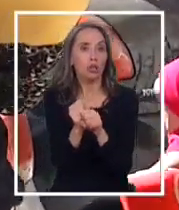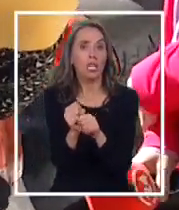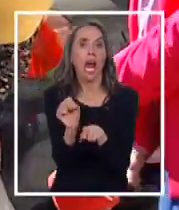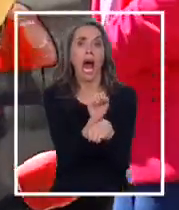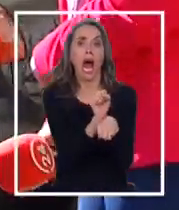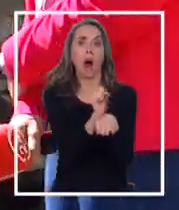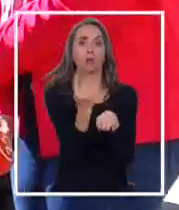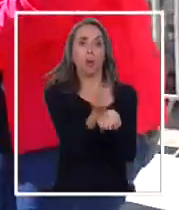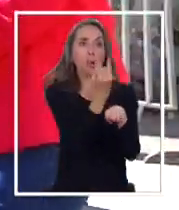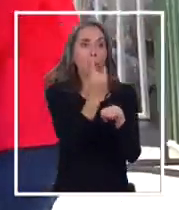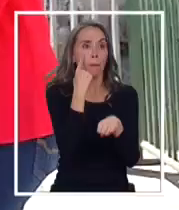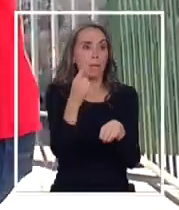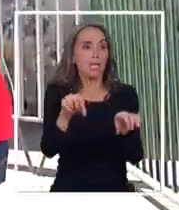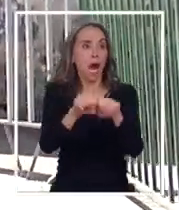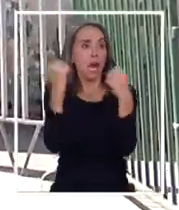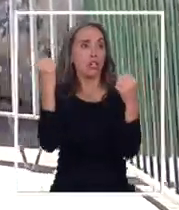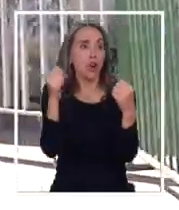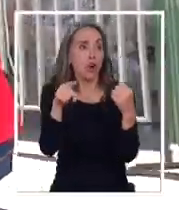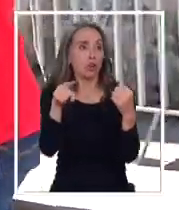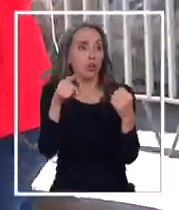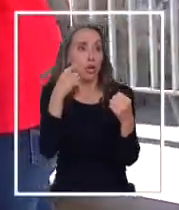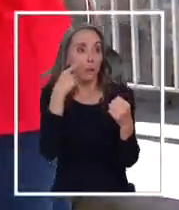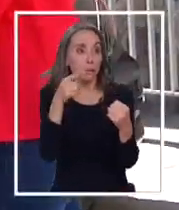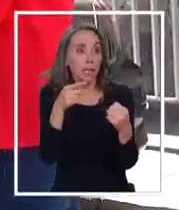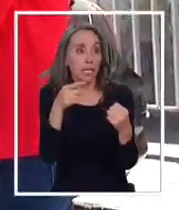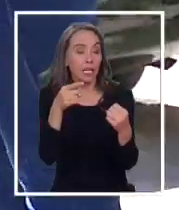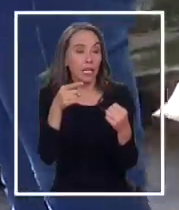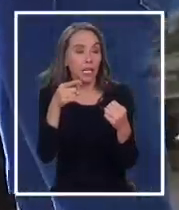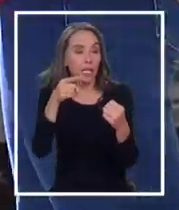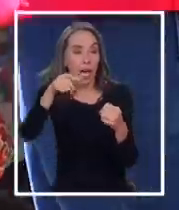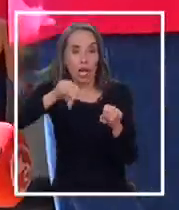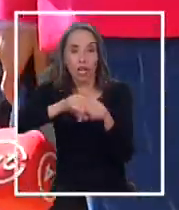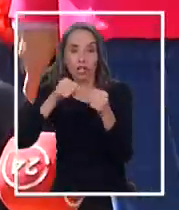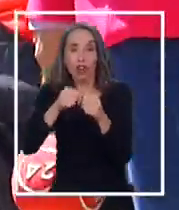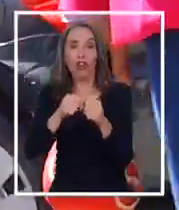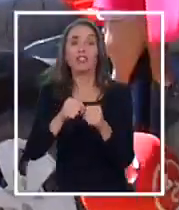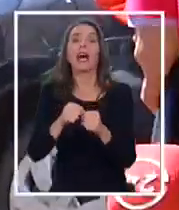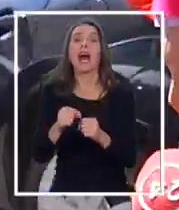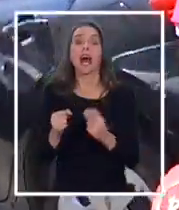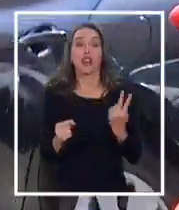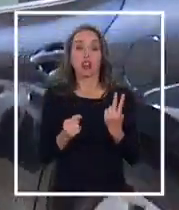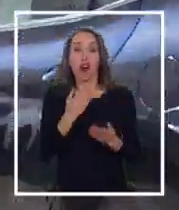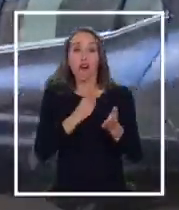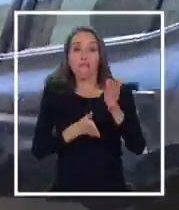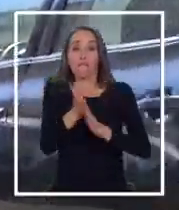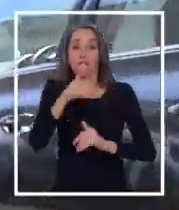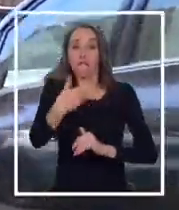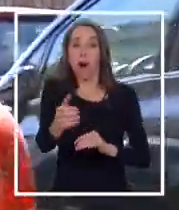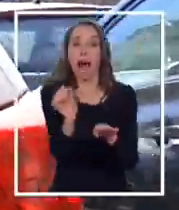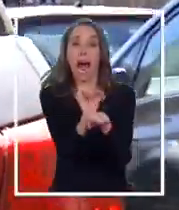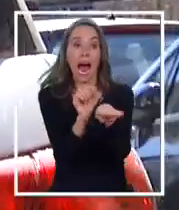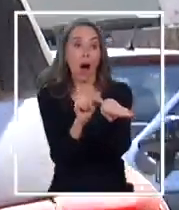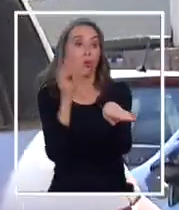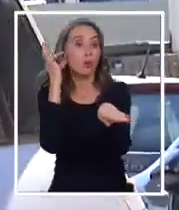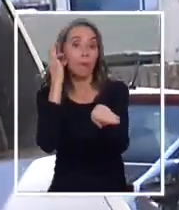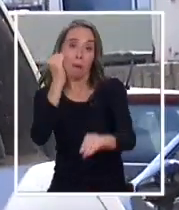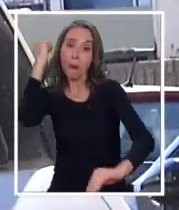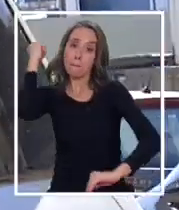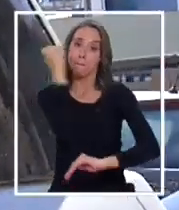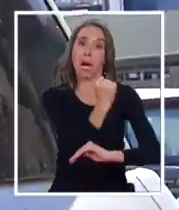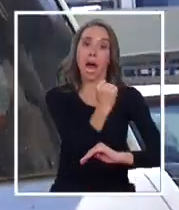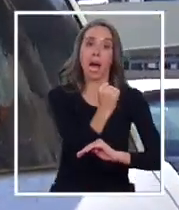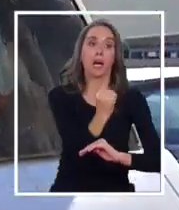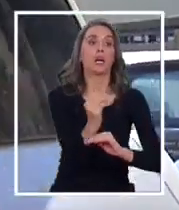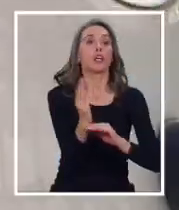no me fijé, pero mira, la tiraron hasta arriba. A la salida destruyeron el vidrio trasero del vehículo de esta mujer, quien